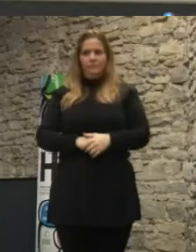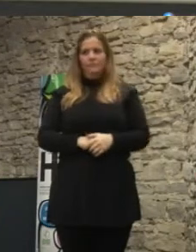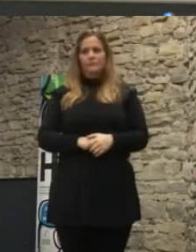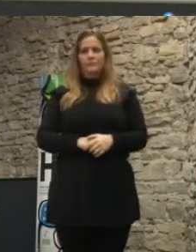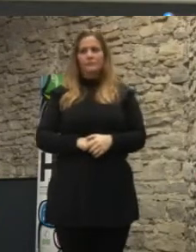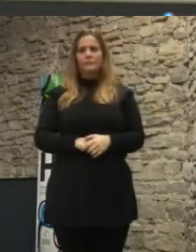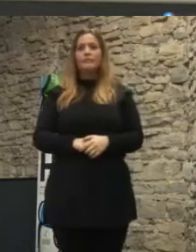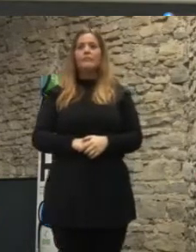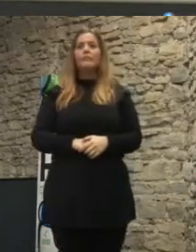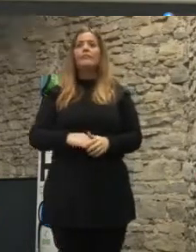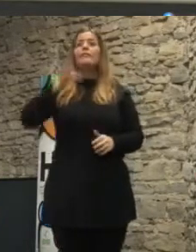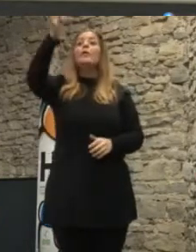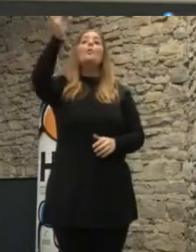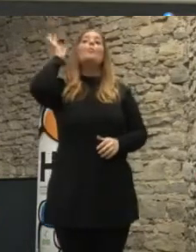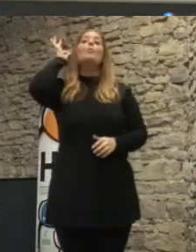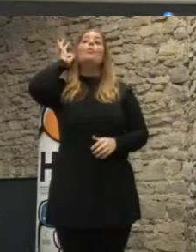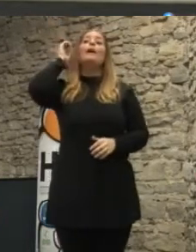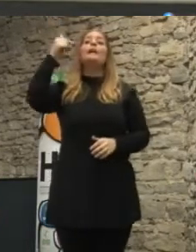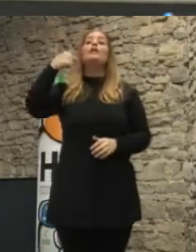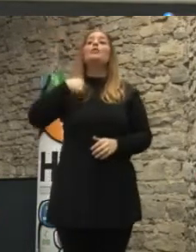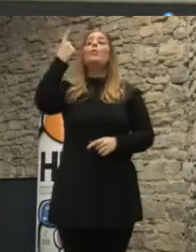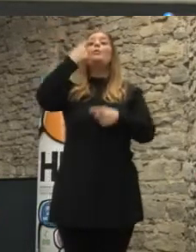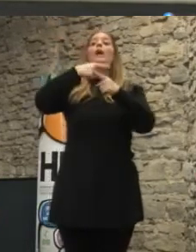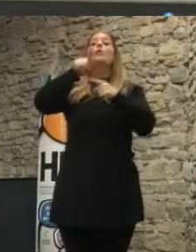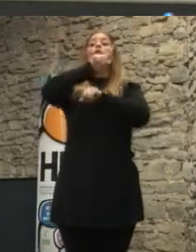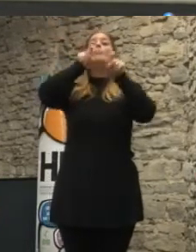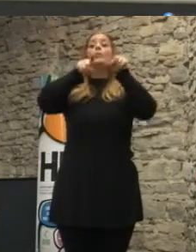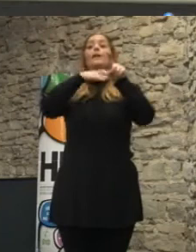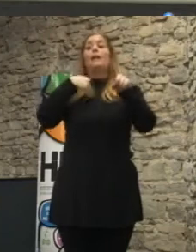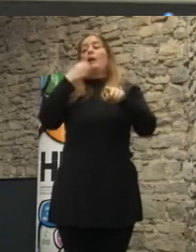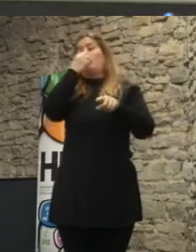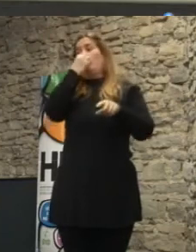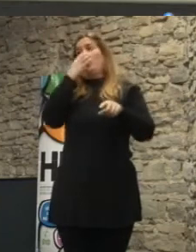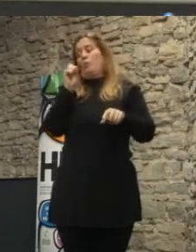No, yo quería preguntar una cosa. En toda la charla, bueno, gracias.